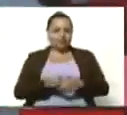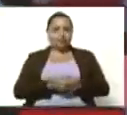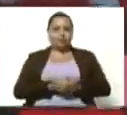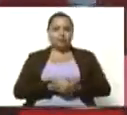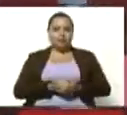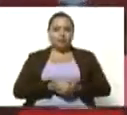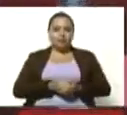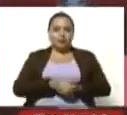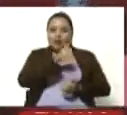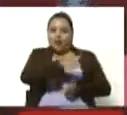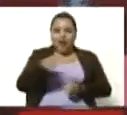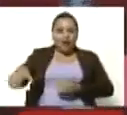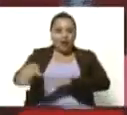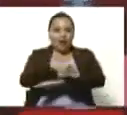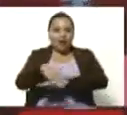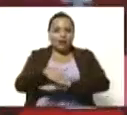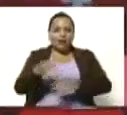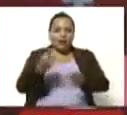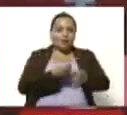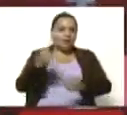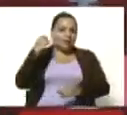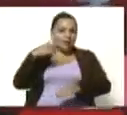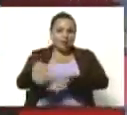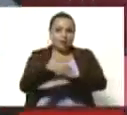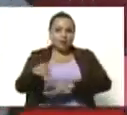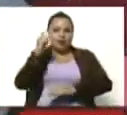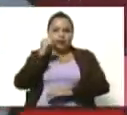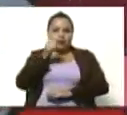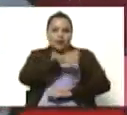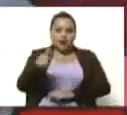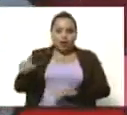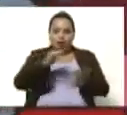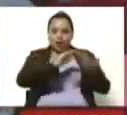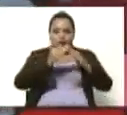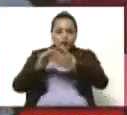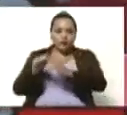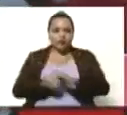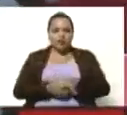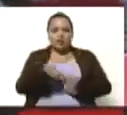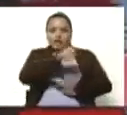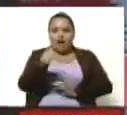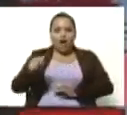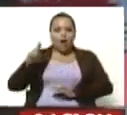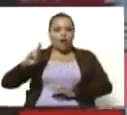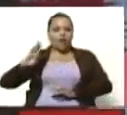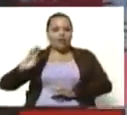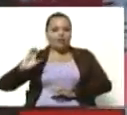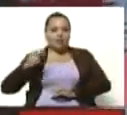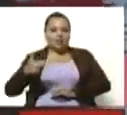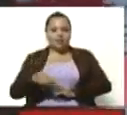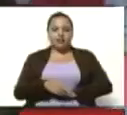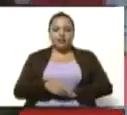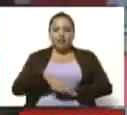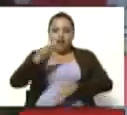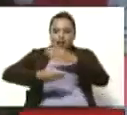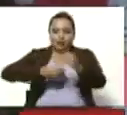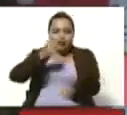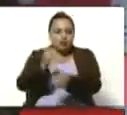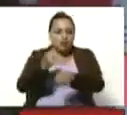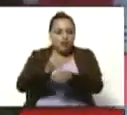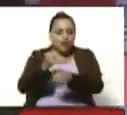cada calle hermanos y hermanas desde cada comunidad desde haciendo el trabajo